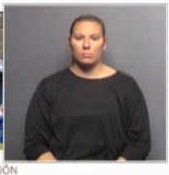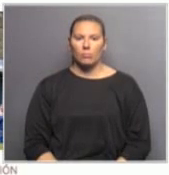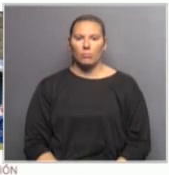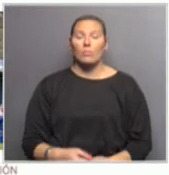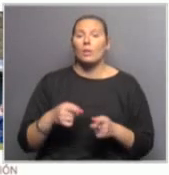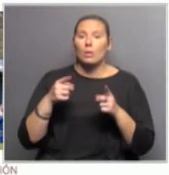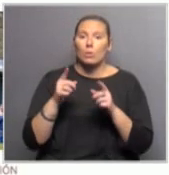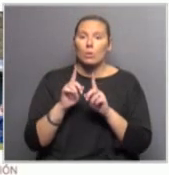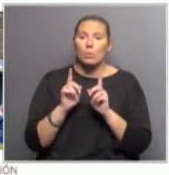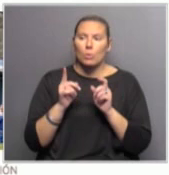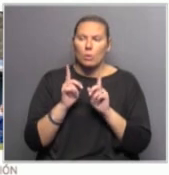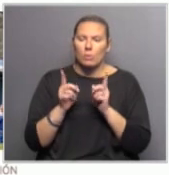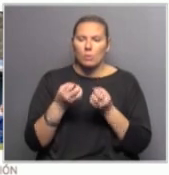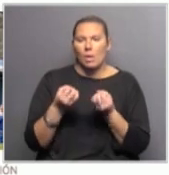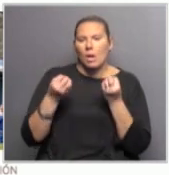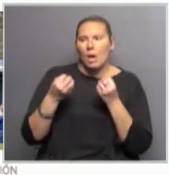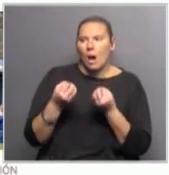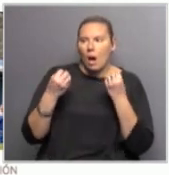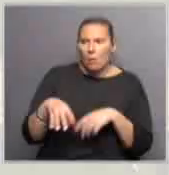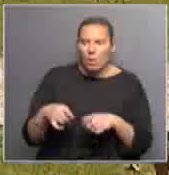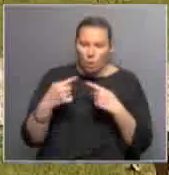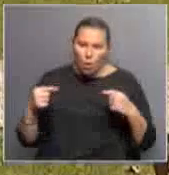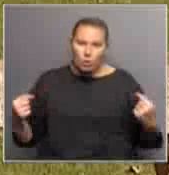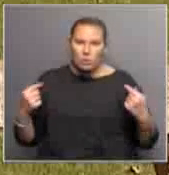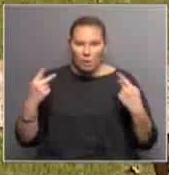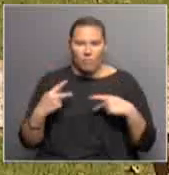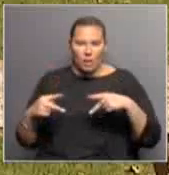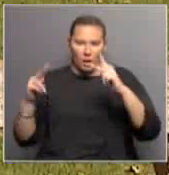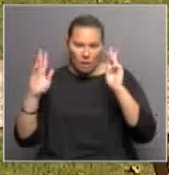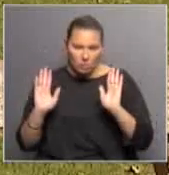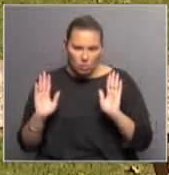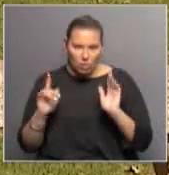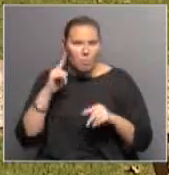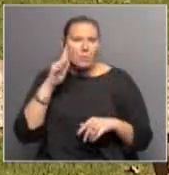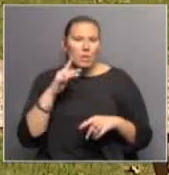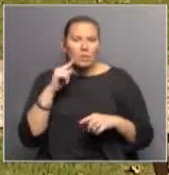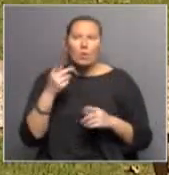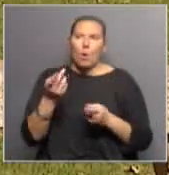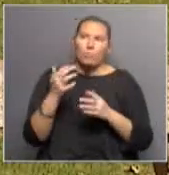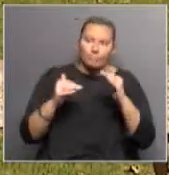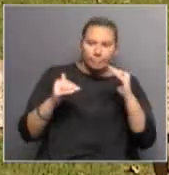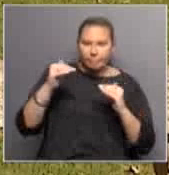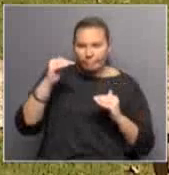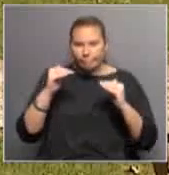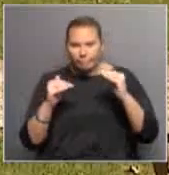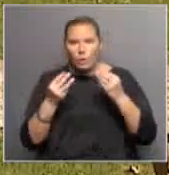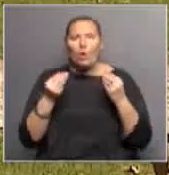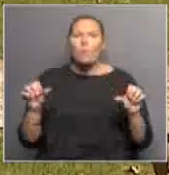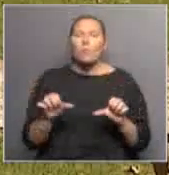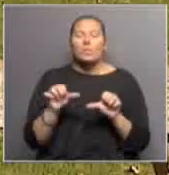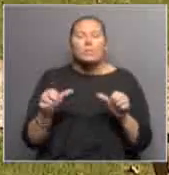Tuviste que sacrificar mucho yéndote. Supongo que has tenido que equilibrarte ahí bastante. ¿Cómo ha